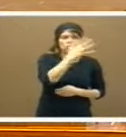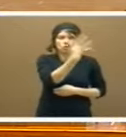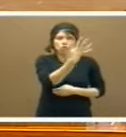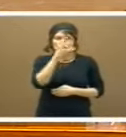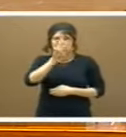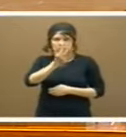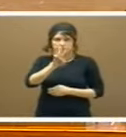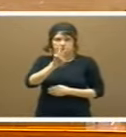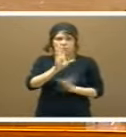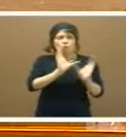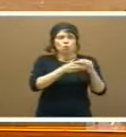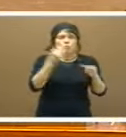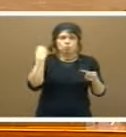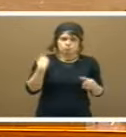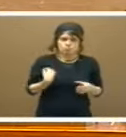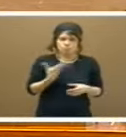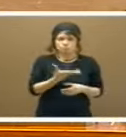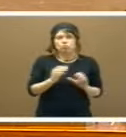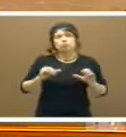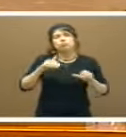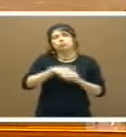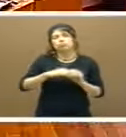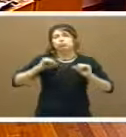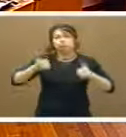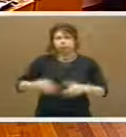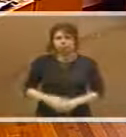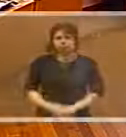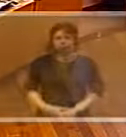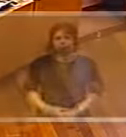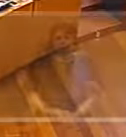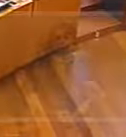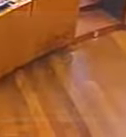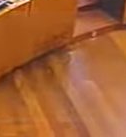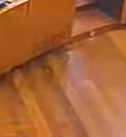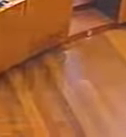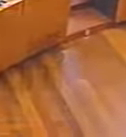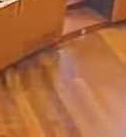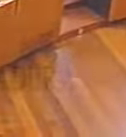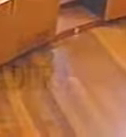553 del mismo grupo parlamentario. Entramos en votación.